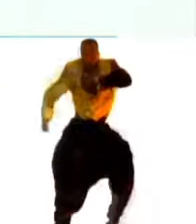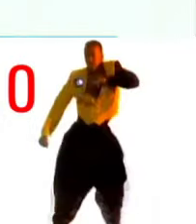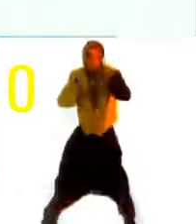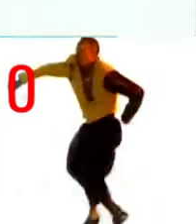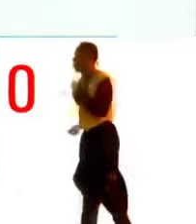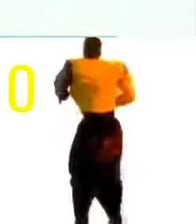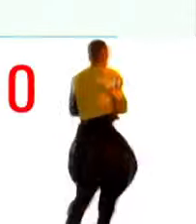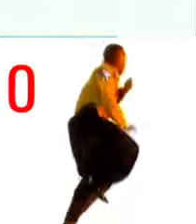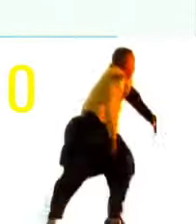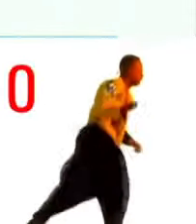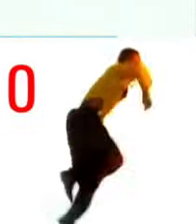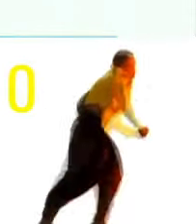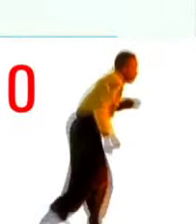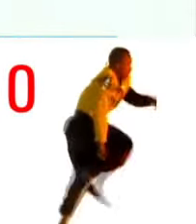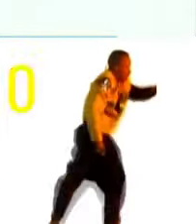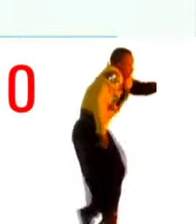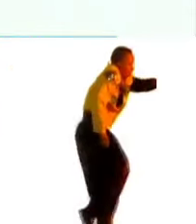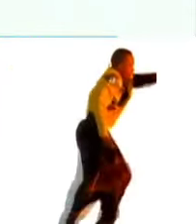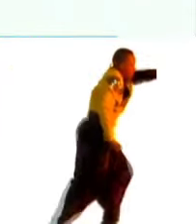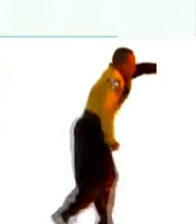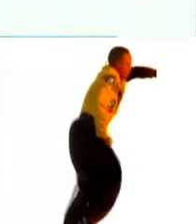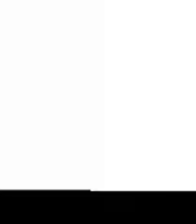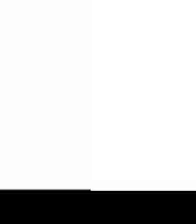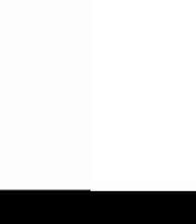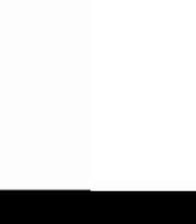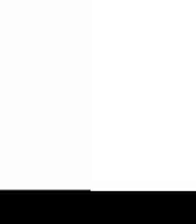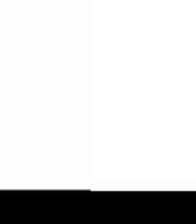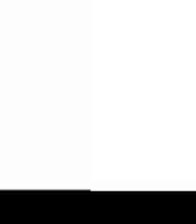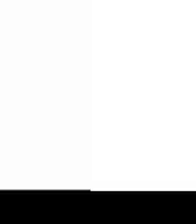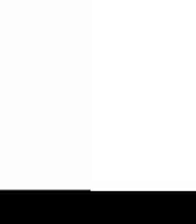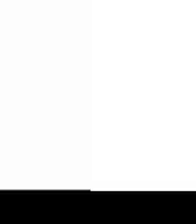Hagamos un asado, tomemos Fernet. ¡Milocho! Hagamos un asado, tomemos Fernet.